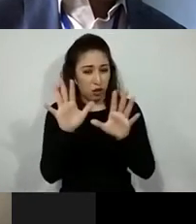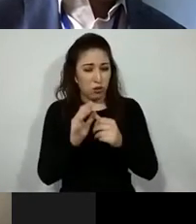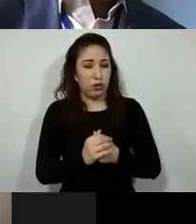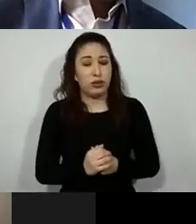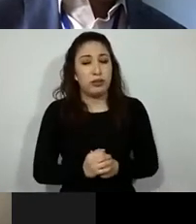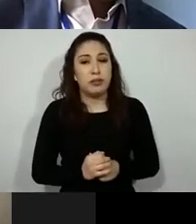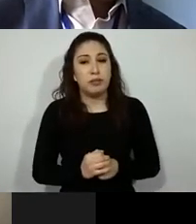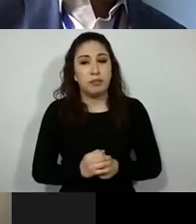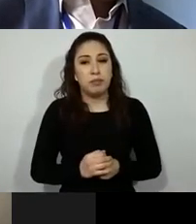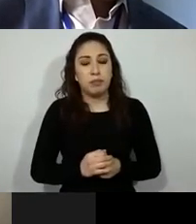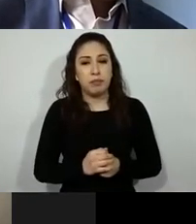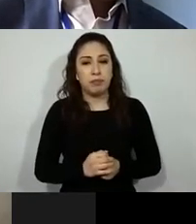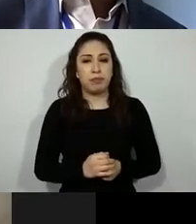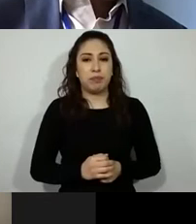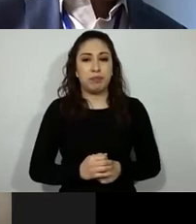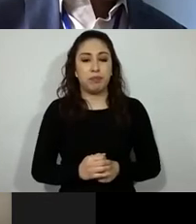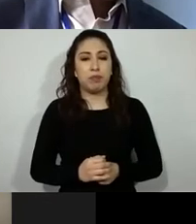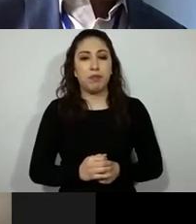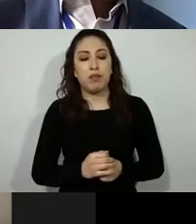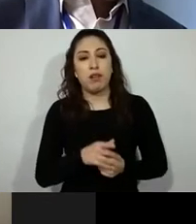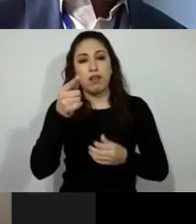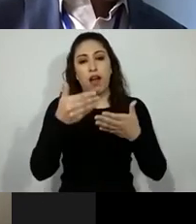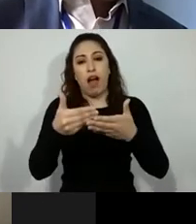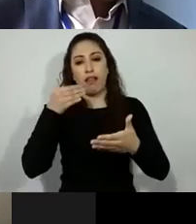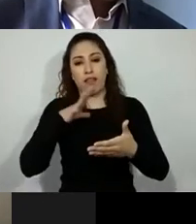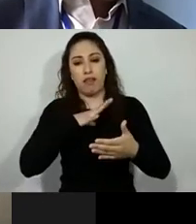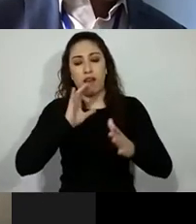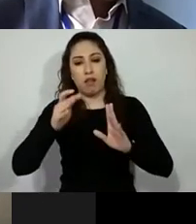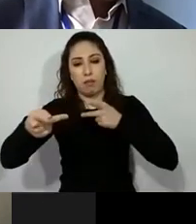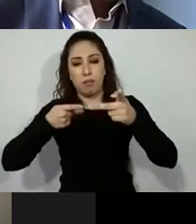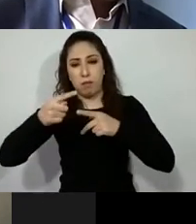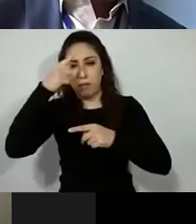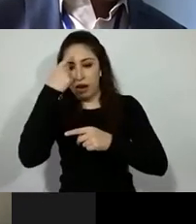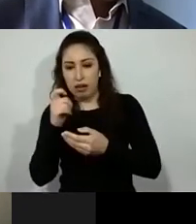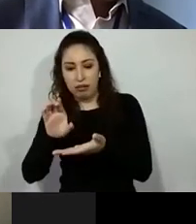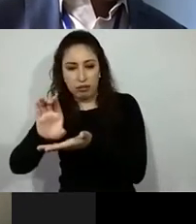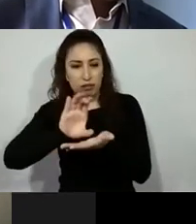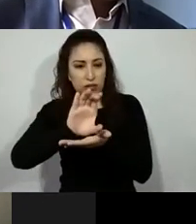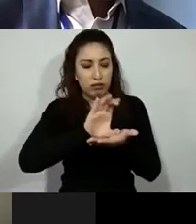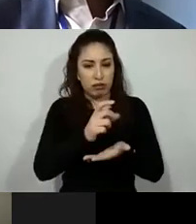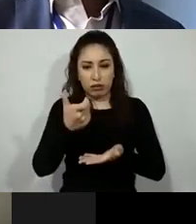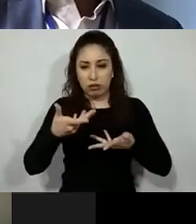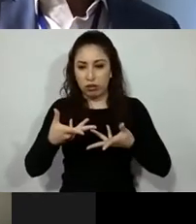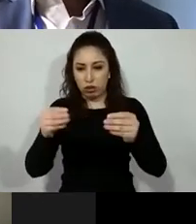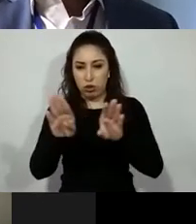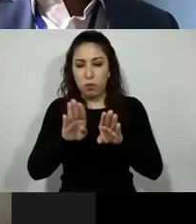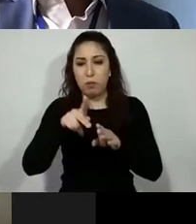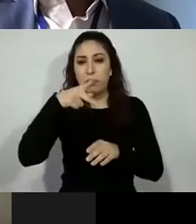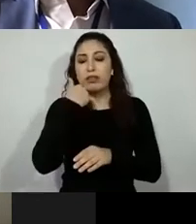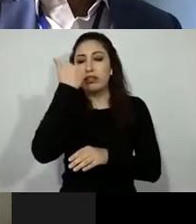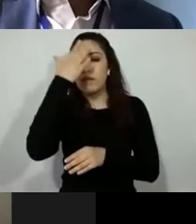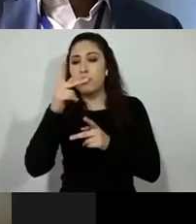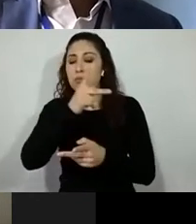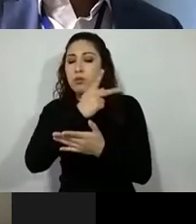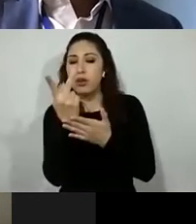¿qué rubros de gasto afectó el recorte de los 476 millones de pesos? ¿Qué programas o